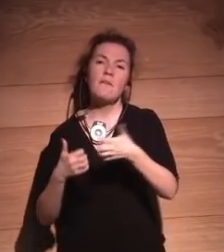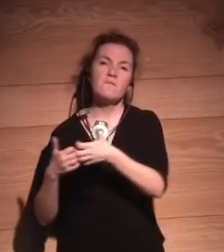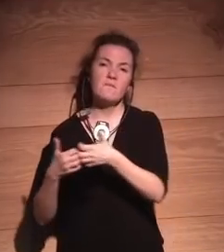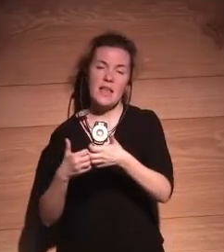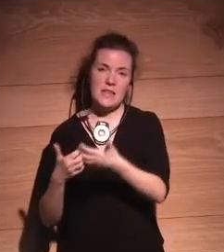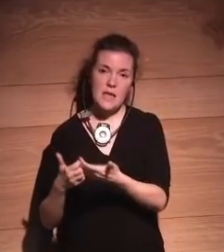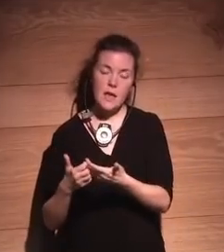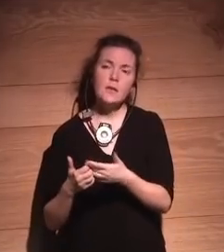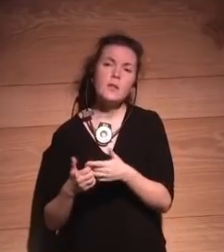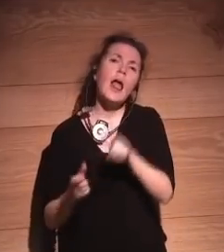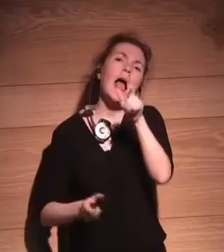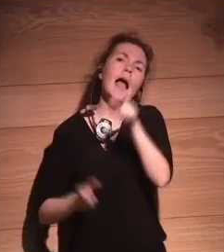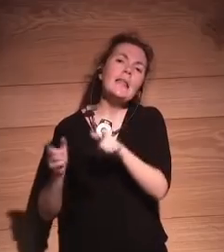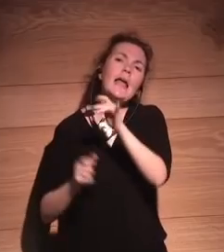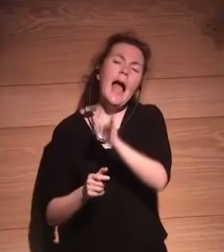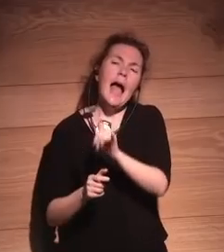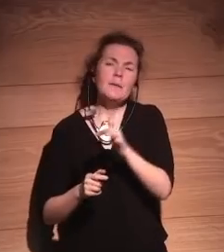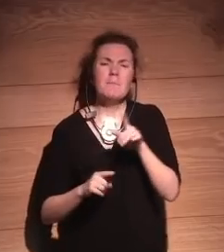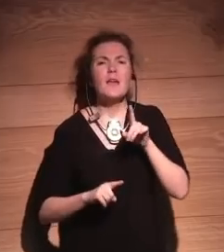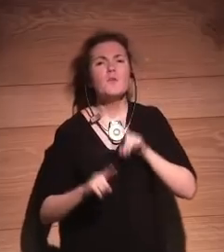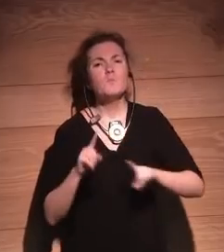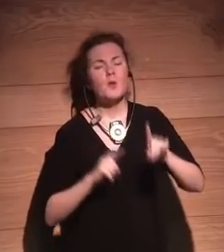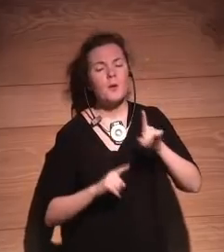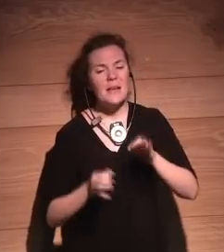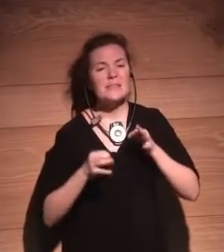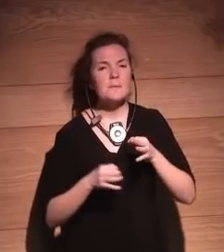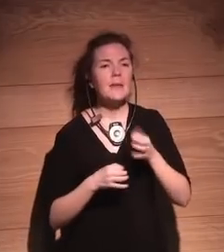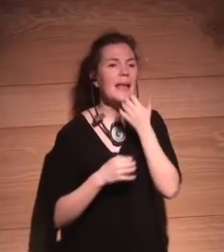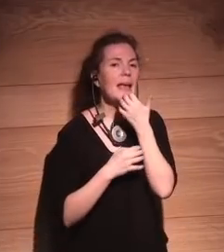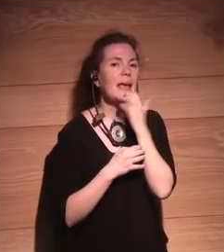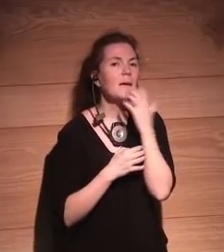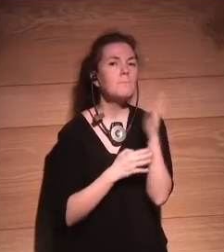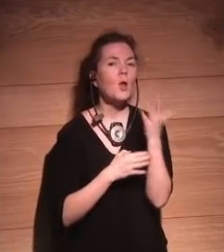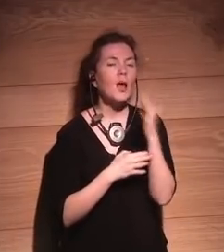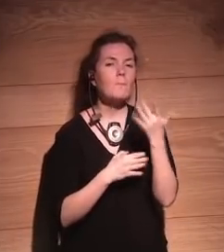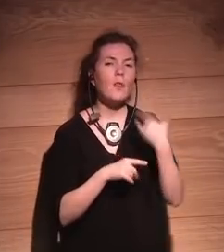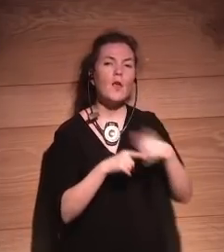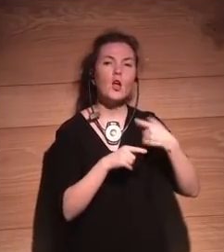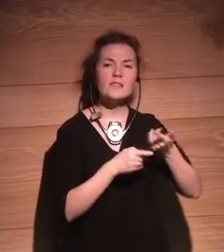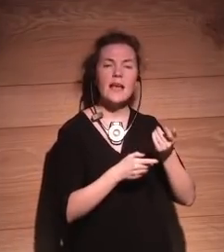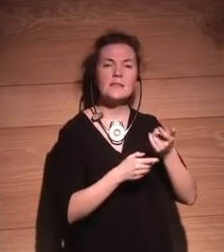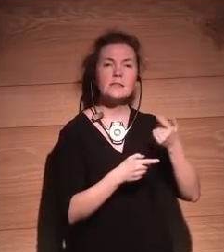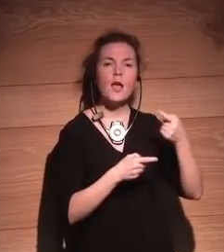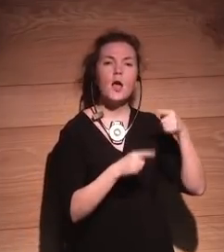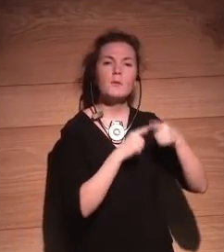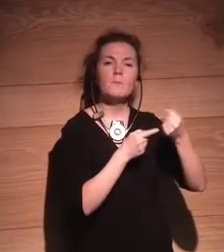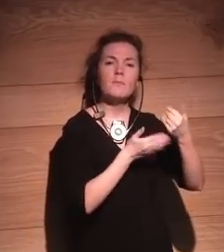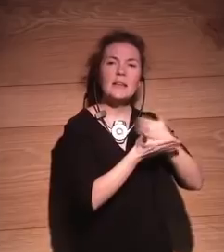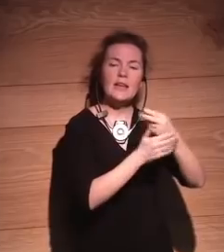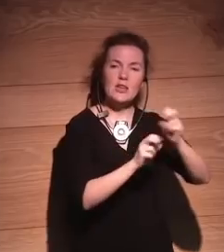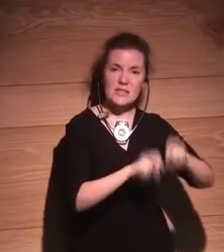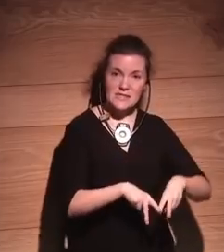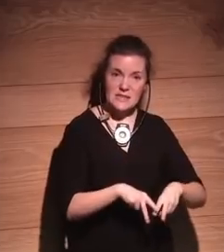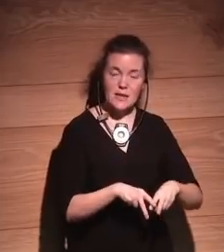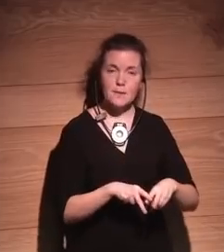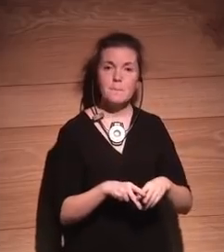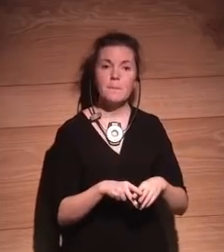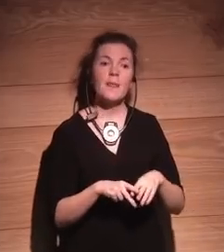queda gente. El problema es que siempre citamos los ejemplos de la filantropía. O sea, acabamos en la filantropía